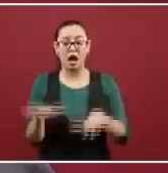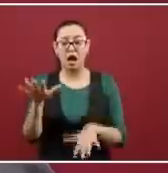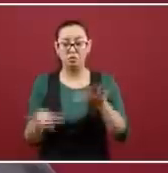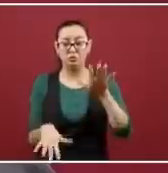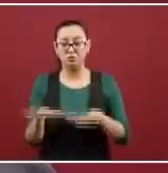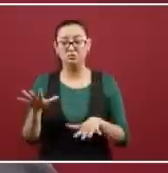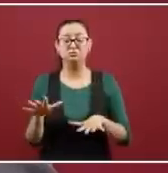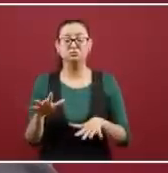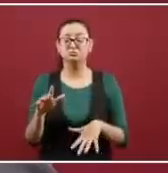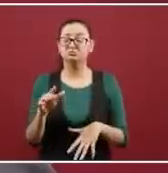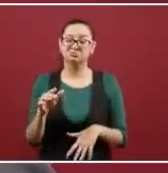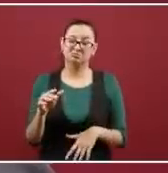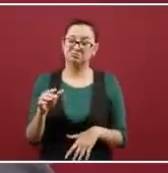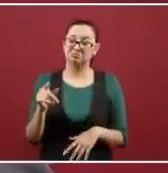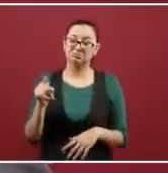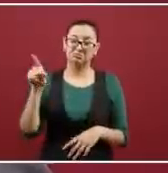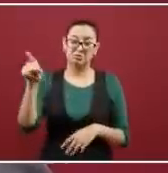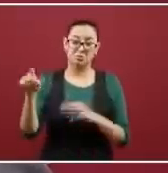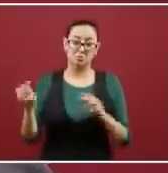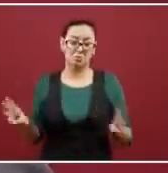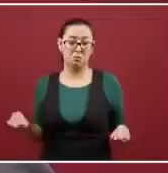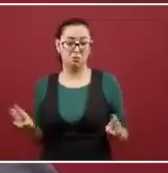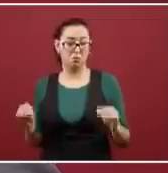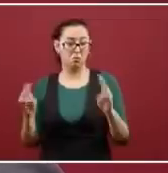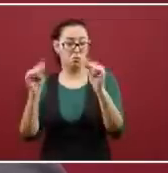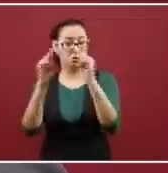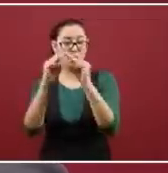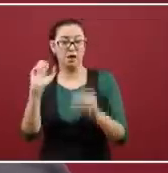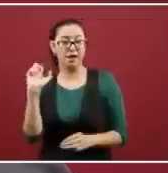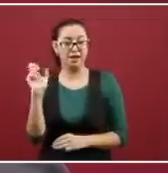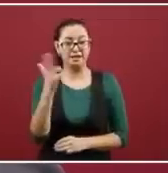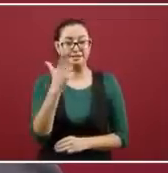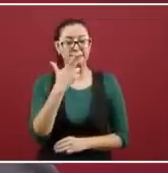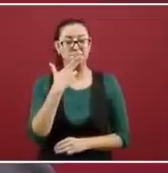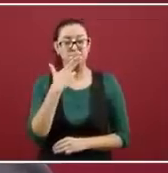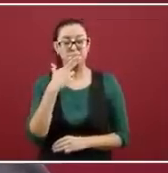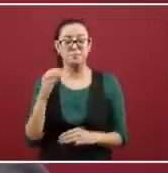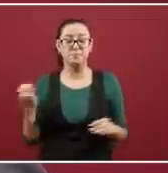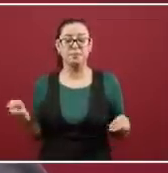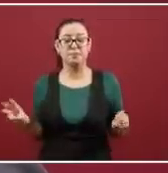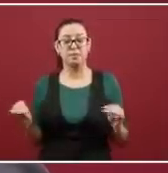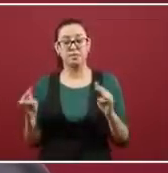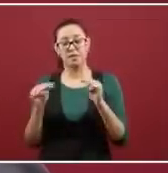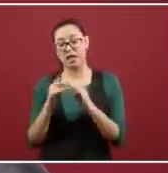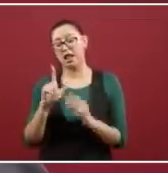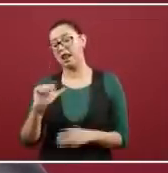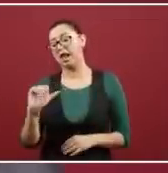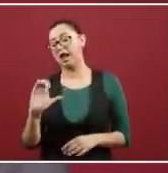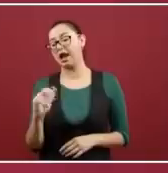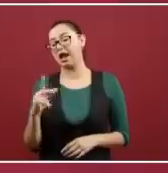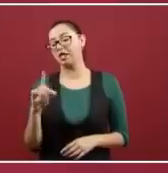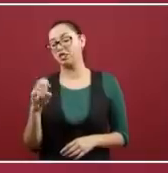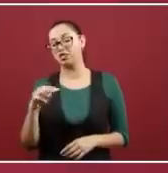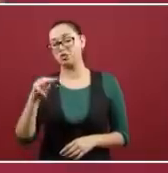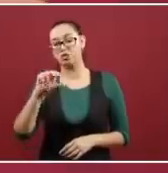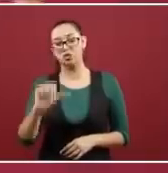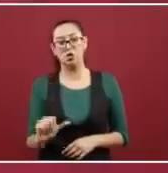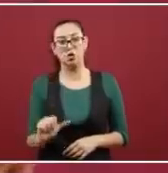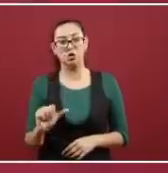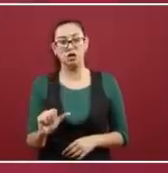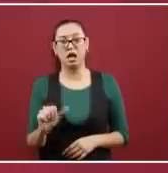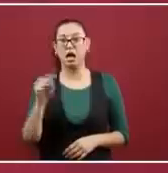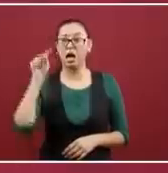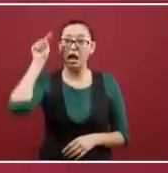acto en la Sierra de Chihuahua, en la Selva Lacandona, pero ahí preparaban como un